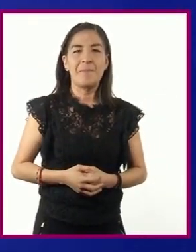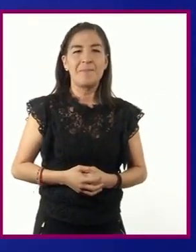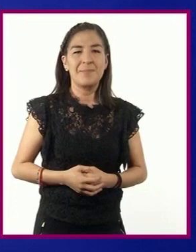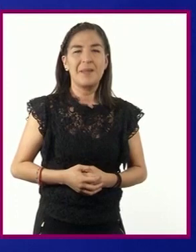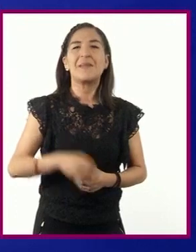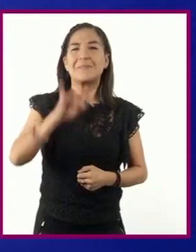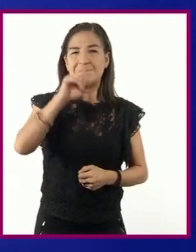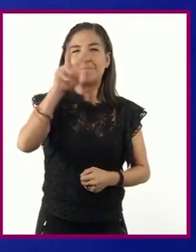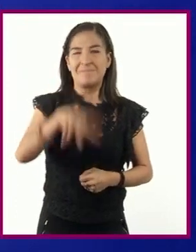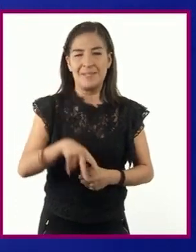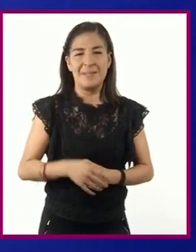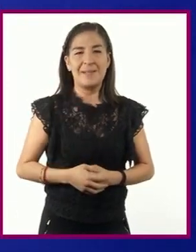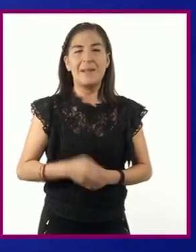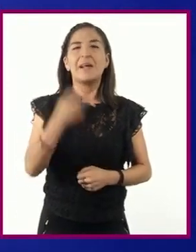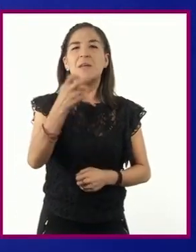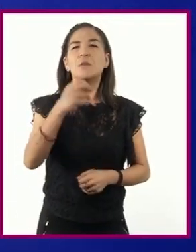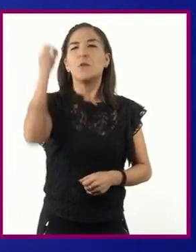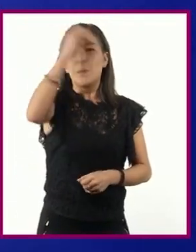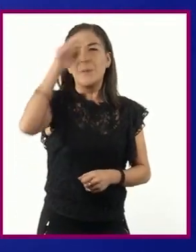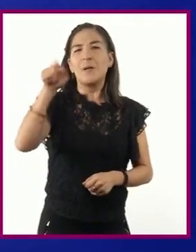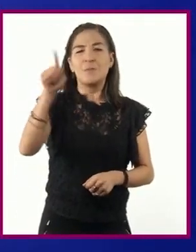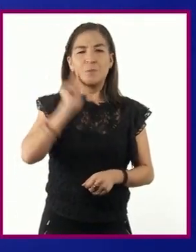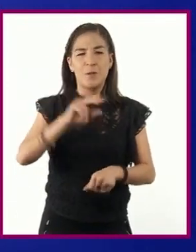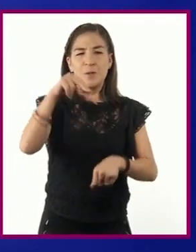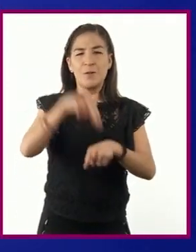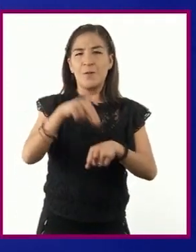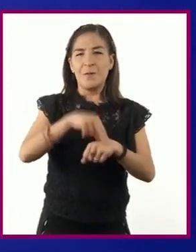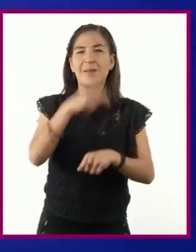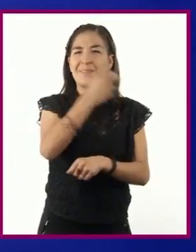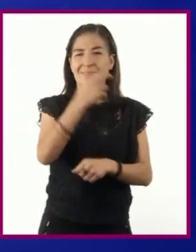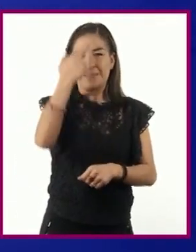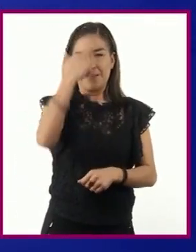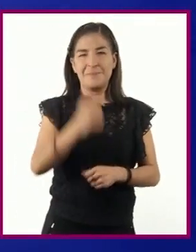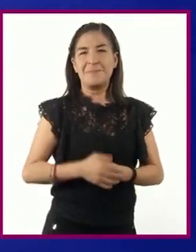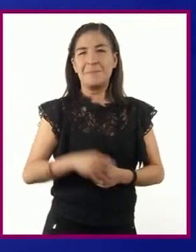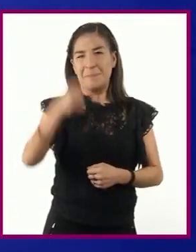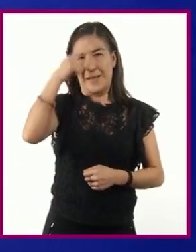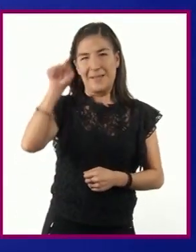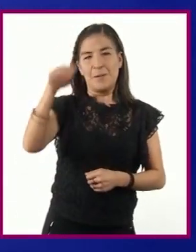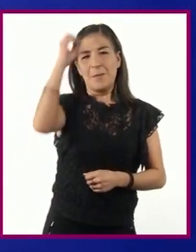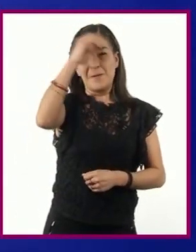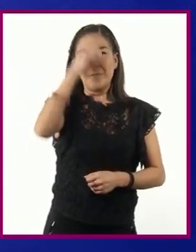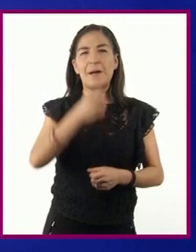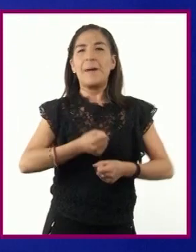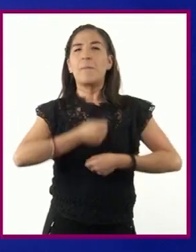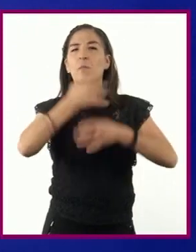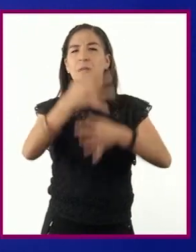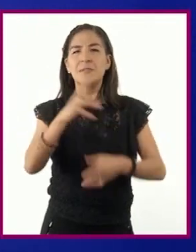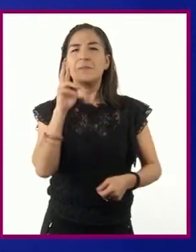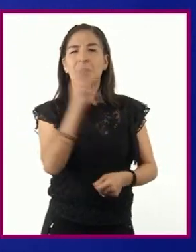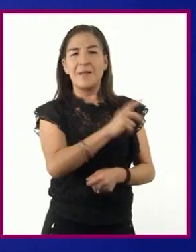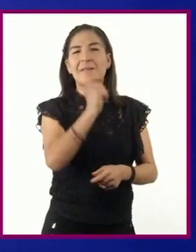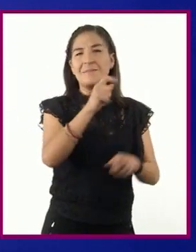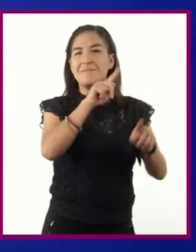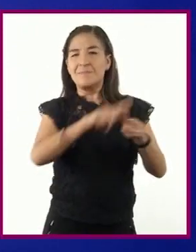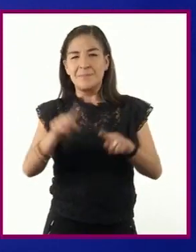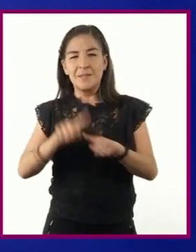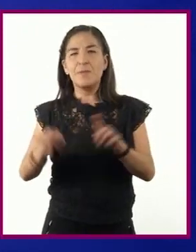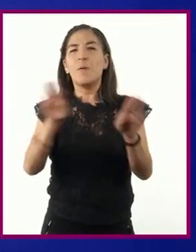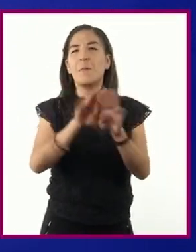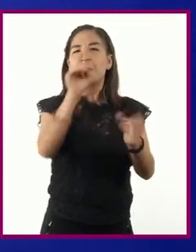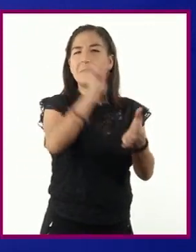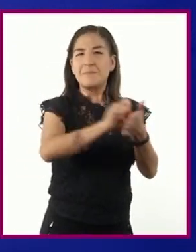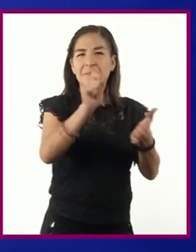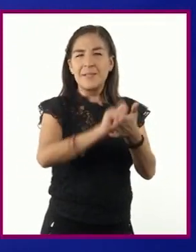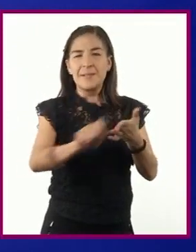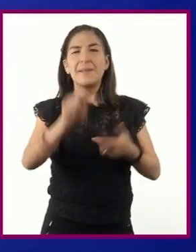Cierto. Recuperemos lo que opina la doctora en este aspecto para ella. En la poesía visual, como en cualquier otro texto escrito,